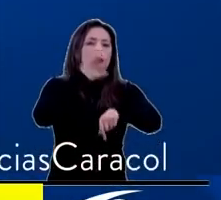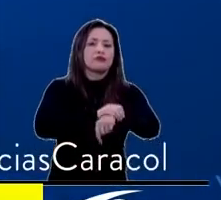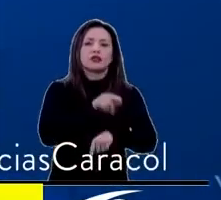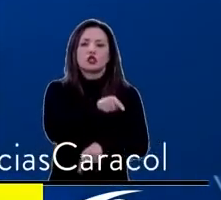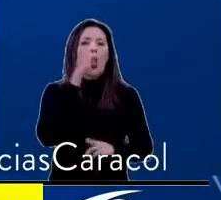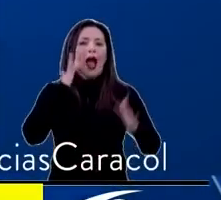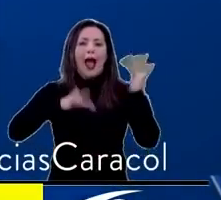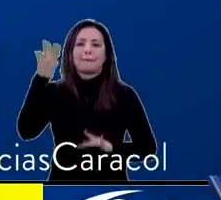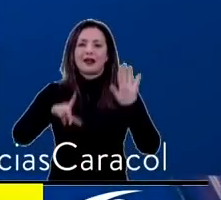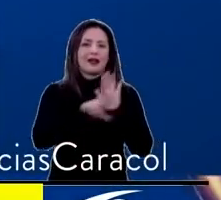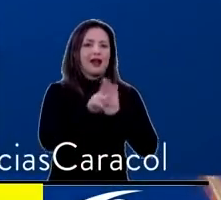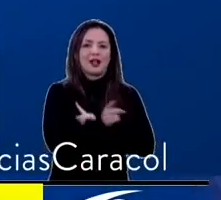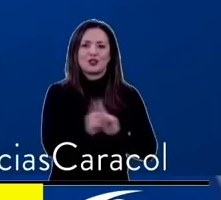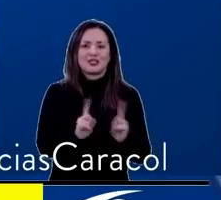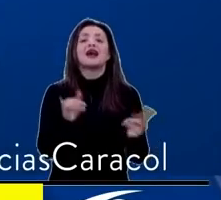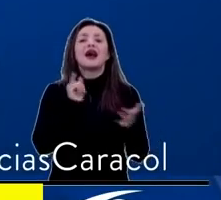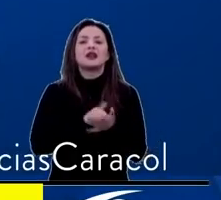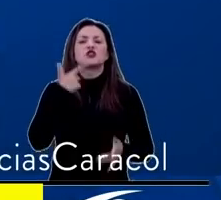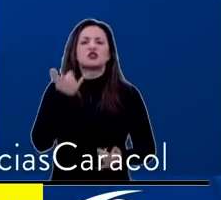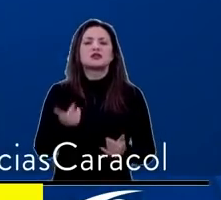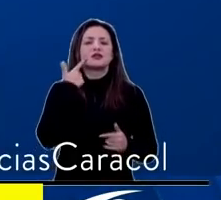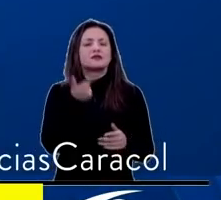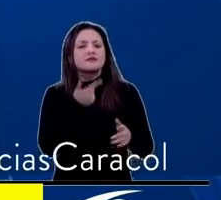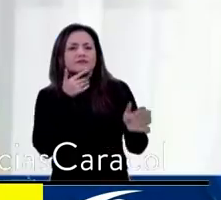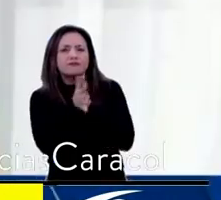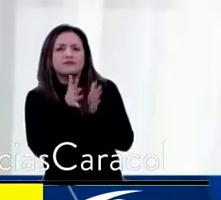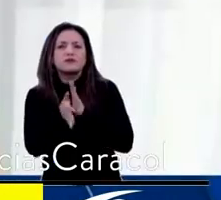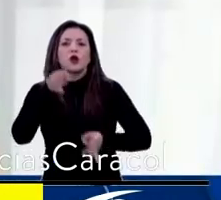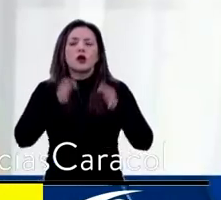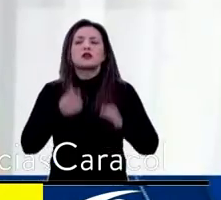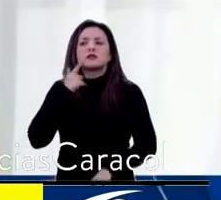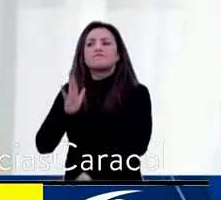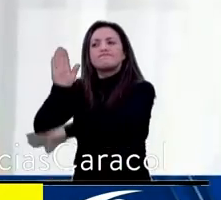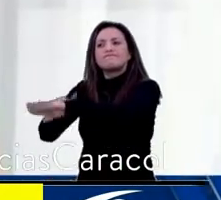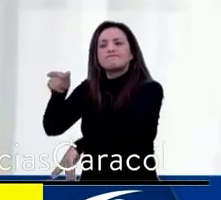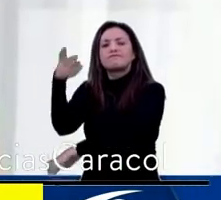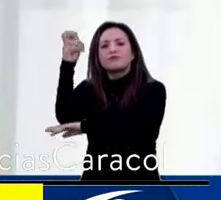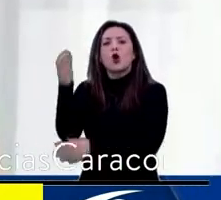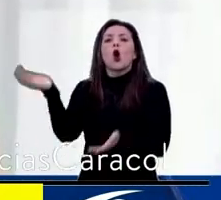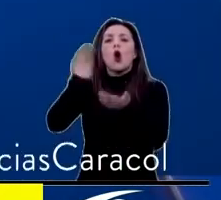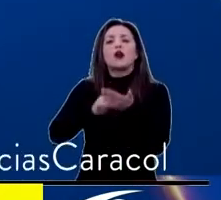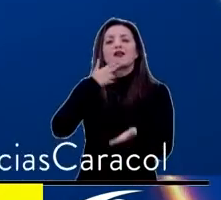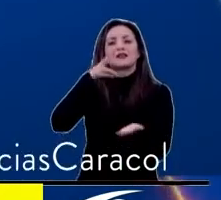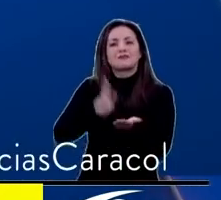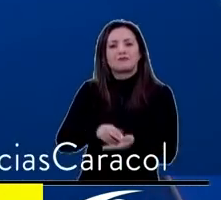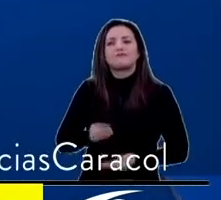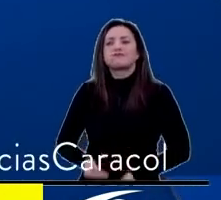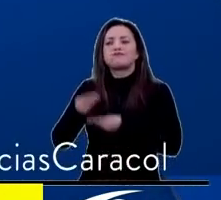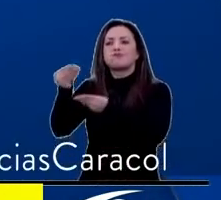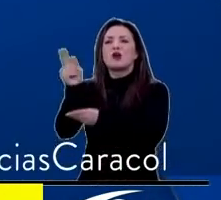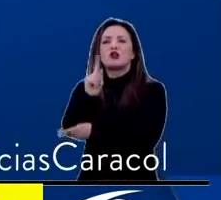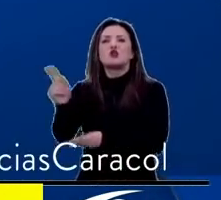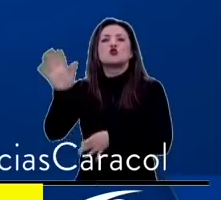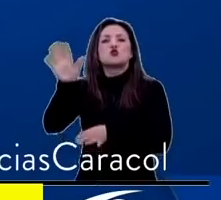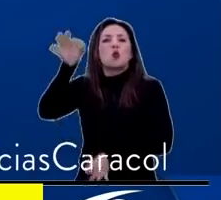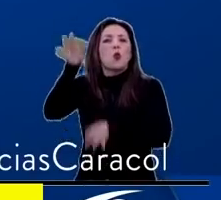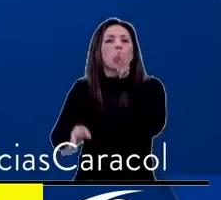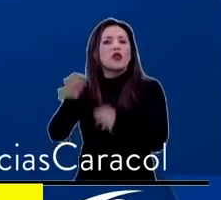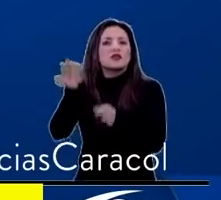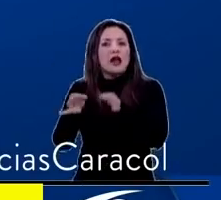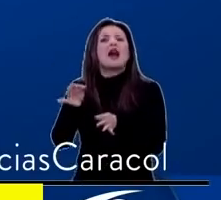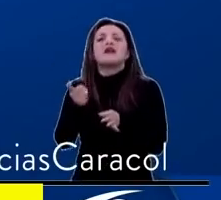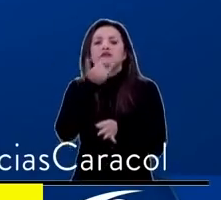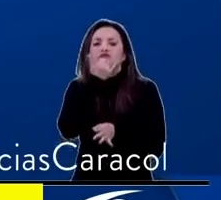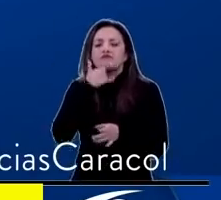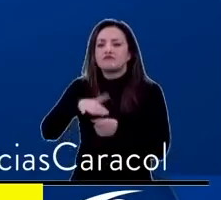audiencia pública escuchando lo que decía la juez, hizo un llamado de atención a la fiscalía, compulsó copias a algunos funcionarios judiciales. Esto fue lo